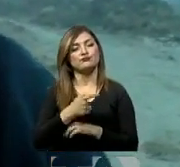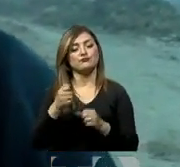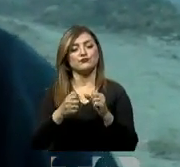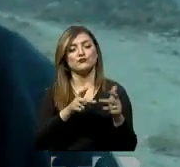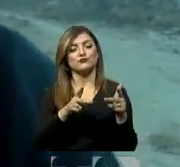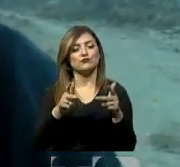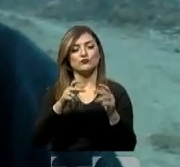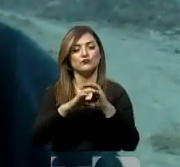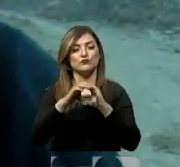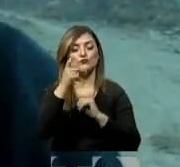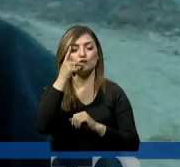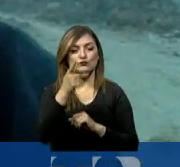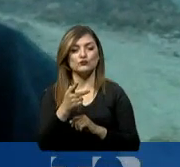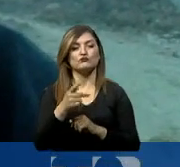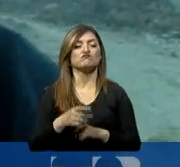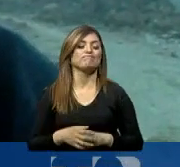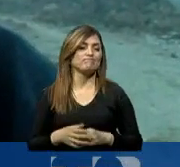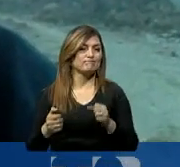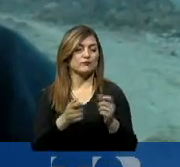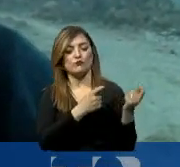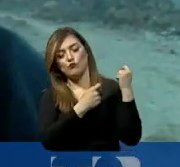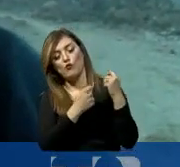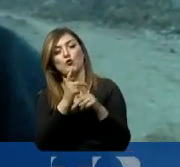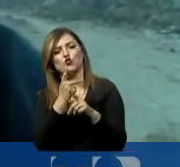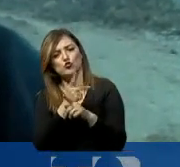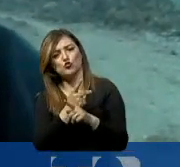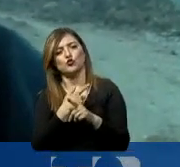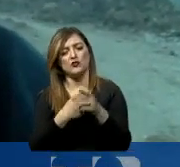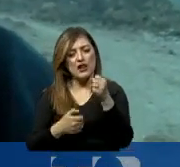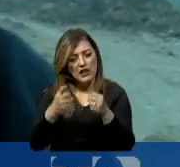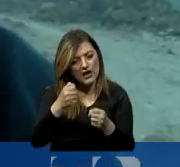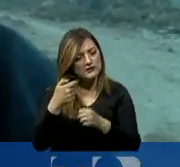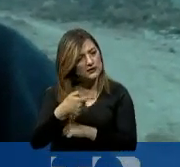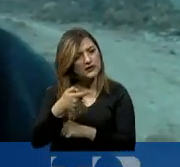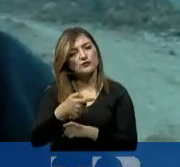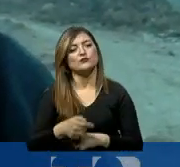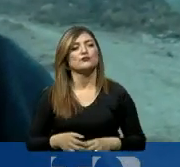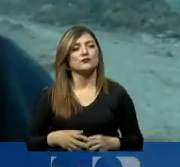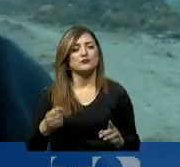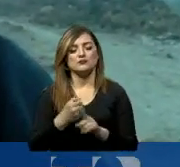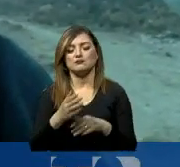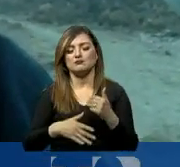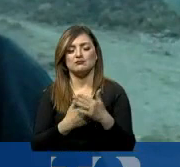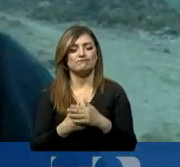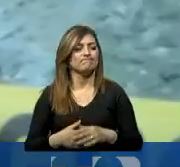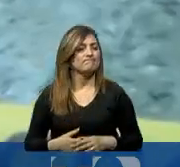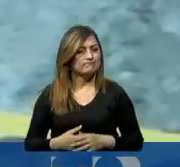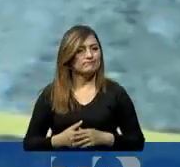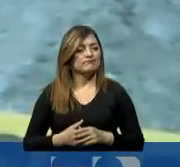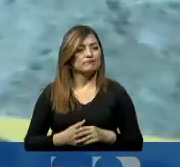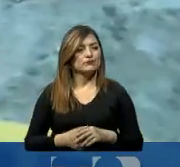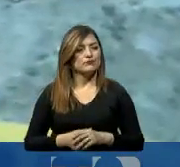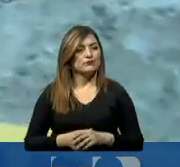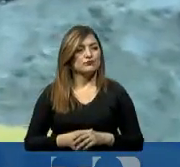para el transporte de carga, transporte de lácteos que está trasladando diariamente, se afecta a todo, no solamente a uno.